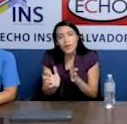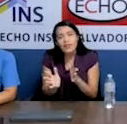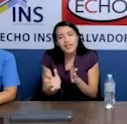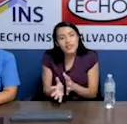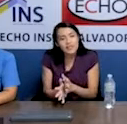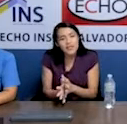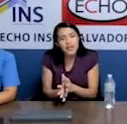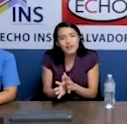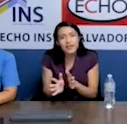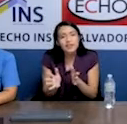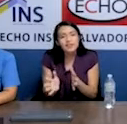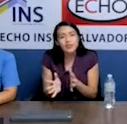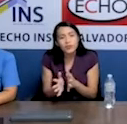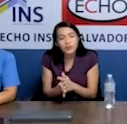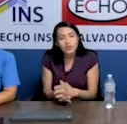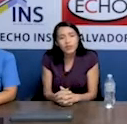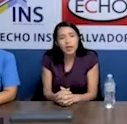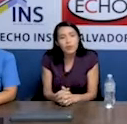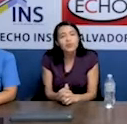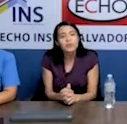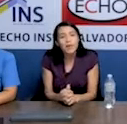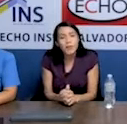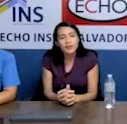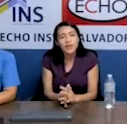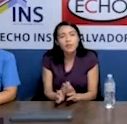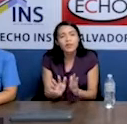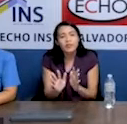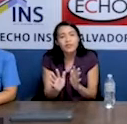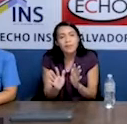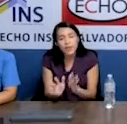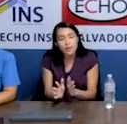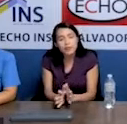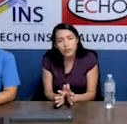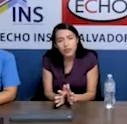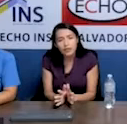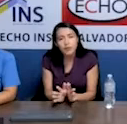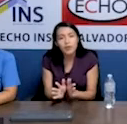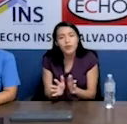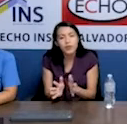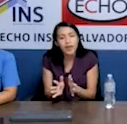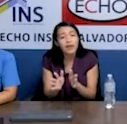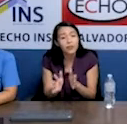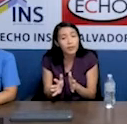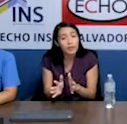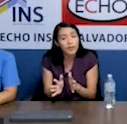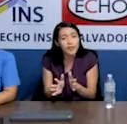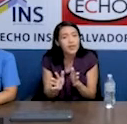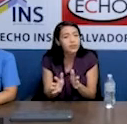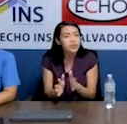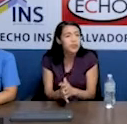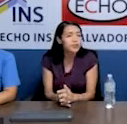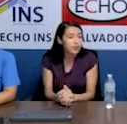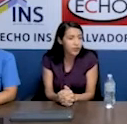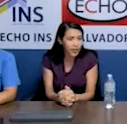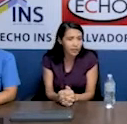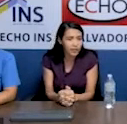Si queremos ver estadísticas, en Estados Unidos aproximadamente 400,000 personas van a morir anualmente